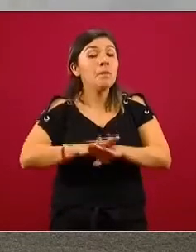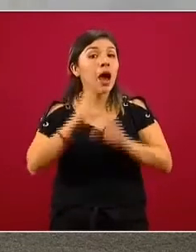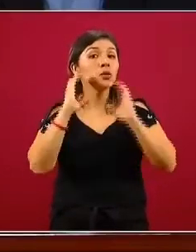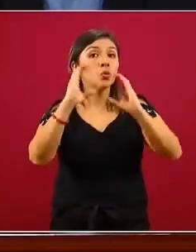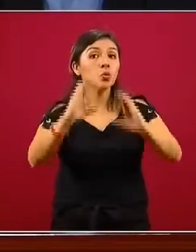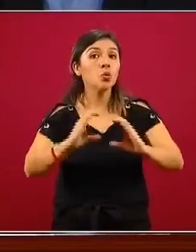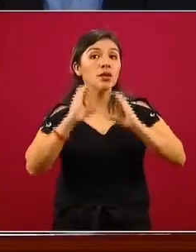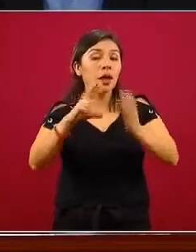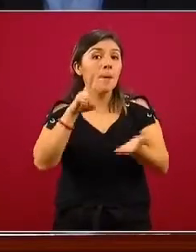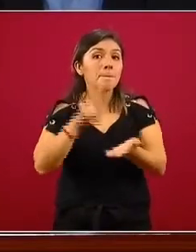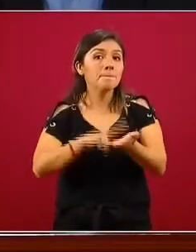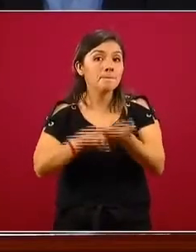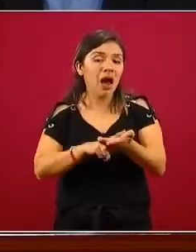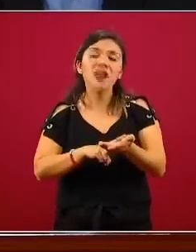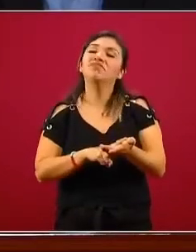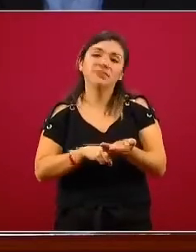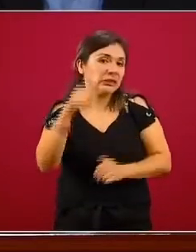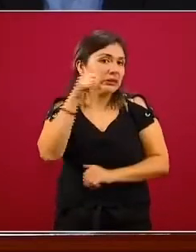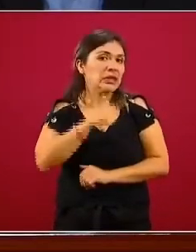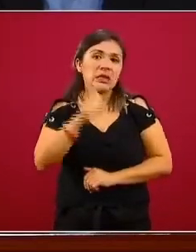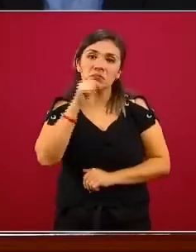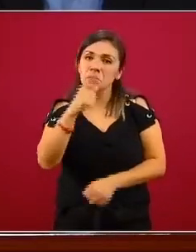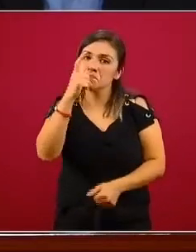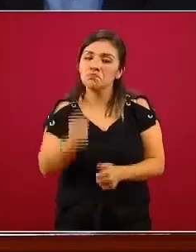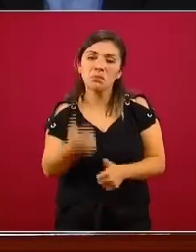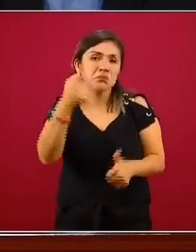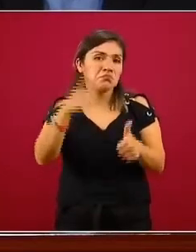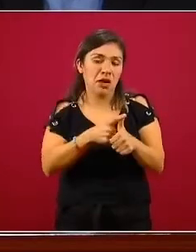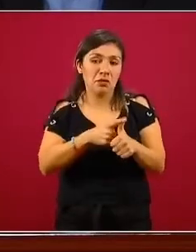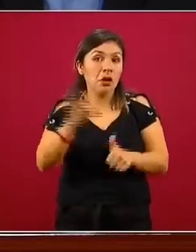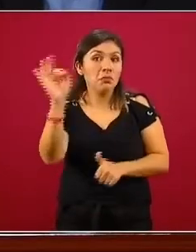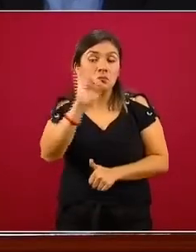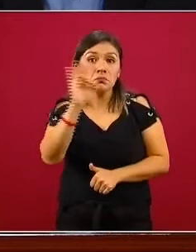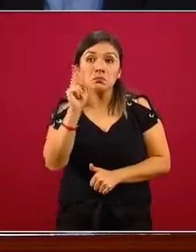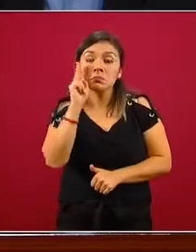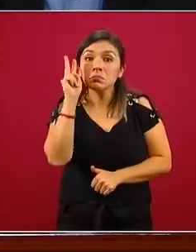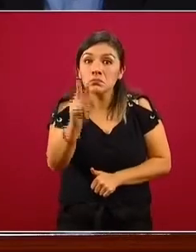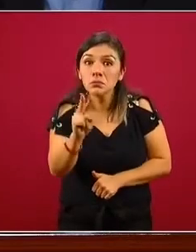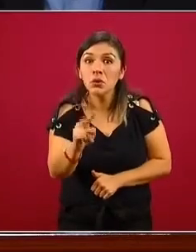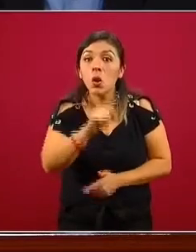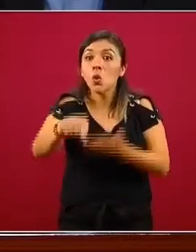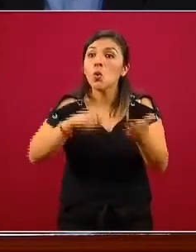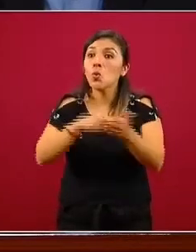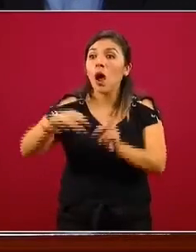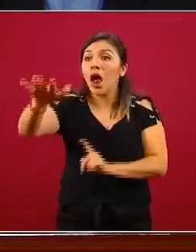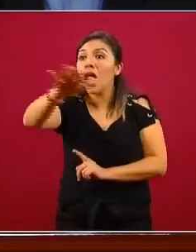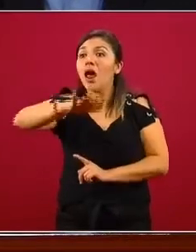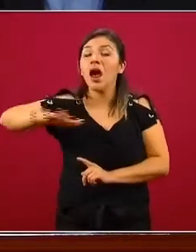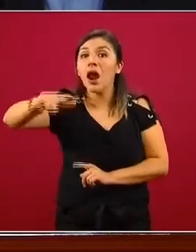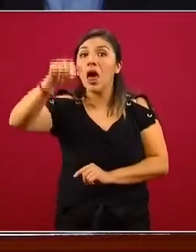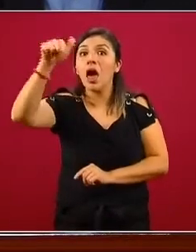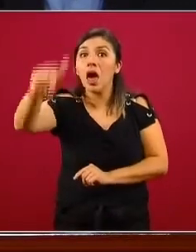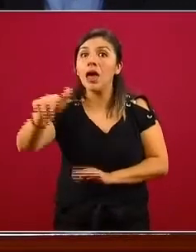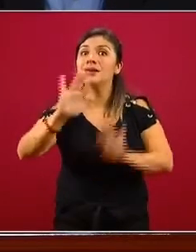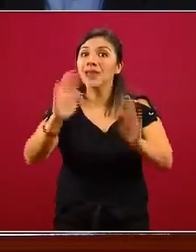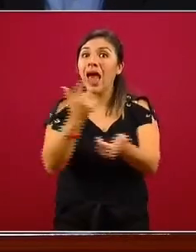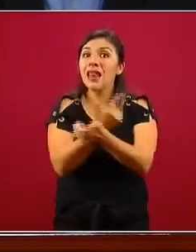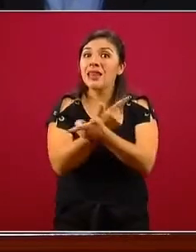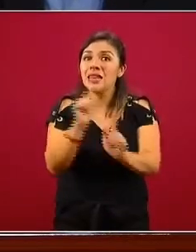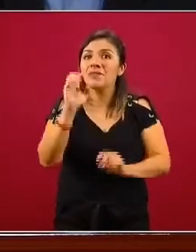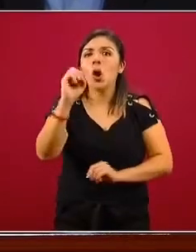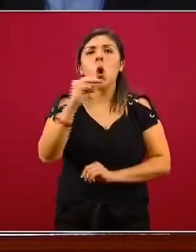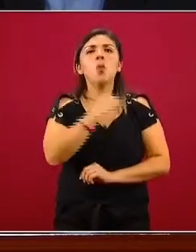precaución siempre aplica. Y si en un momento dado se libera una zona particular del país, o un conjunto